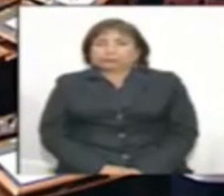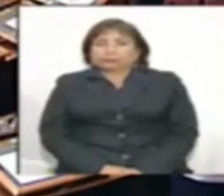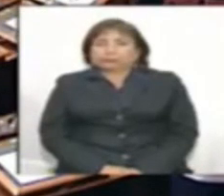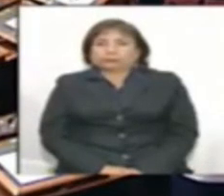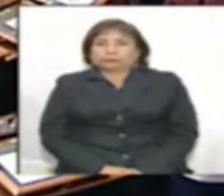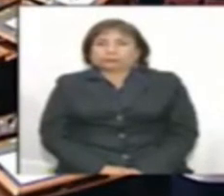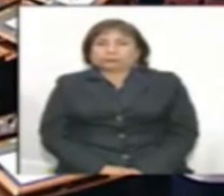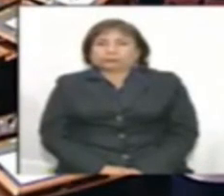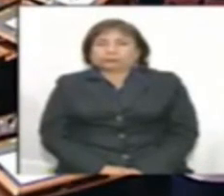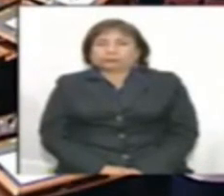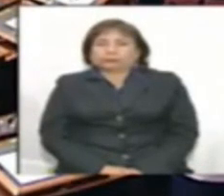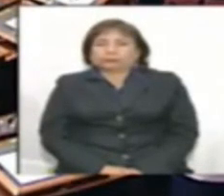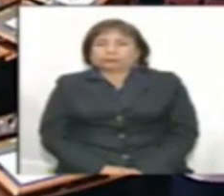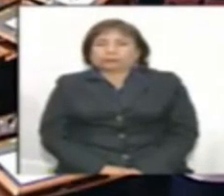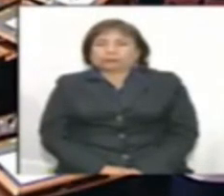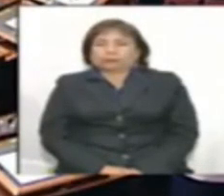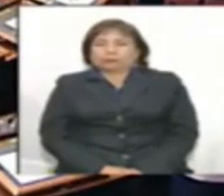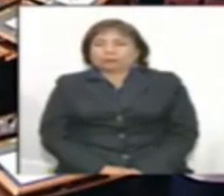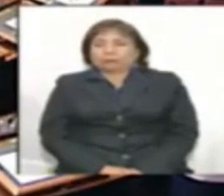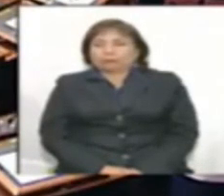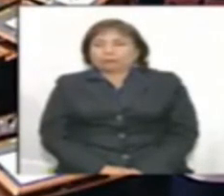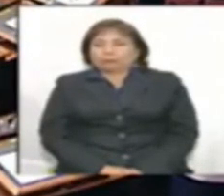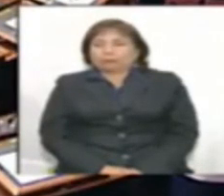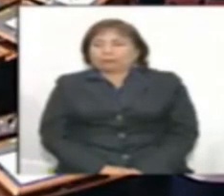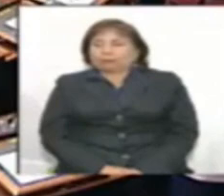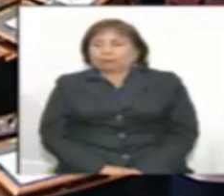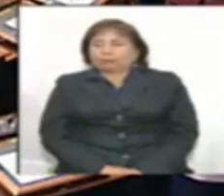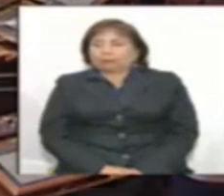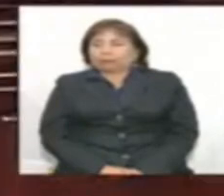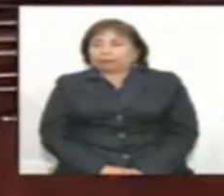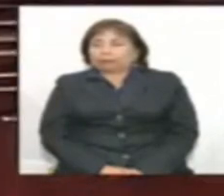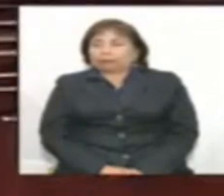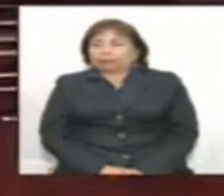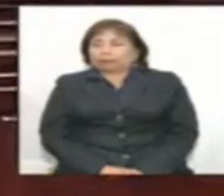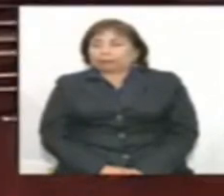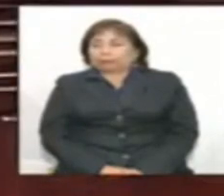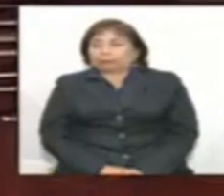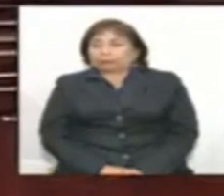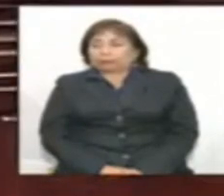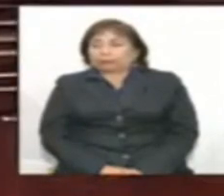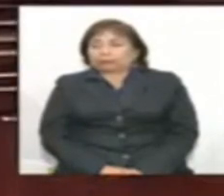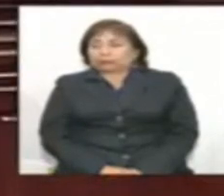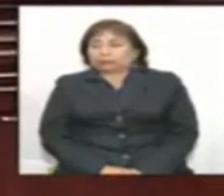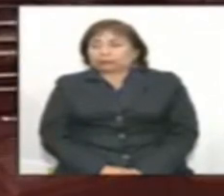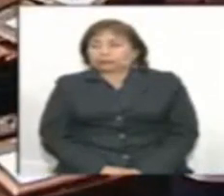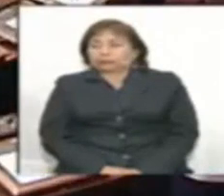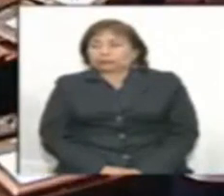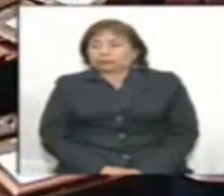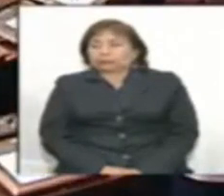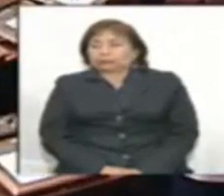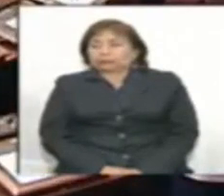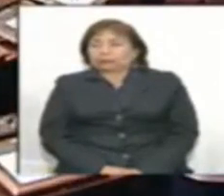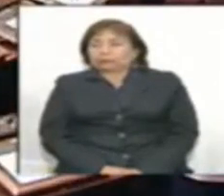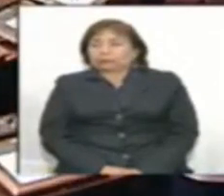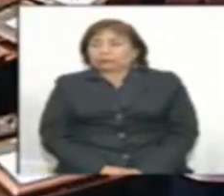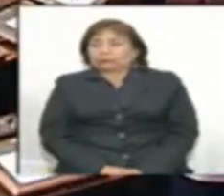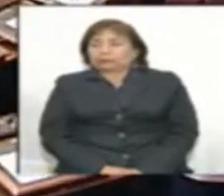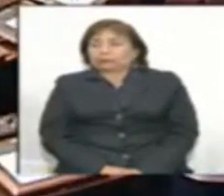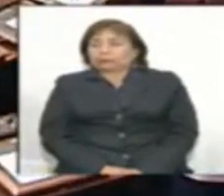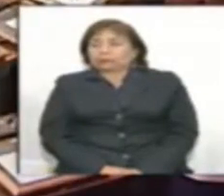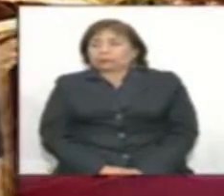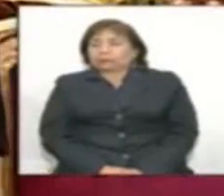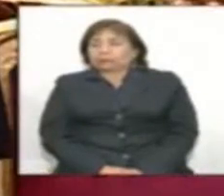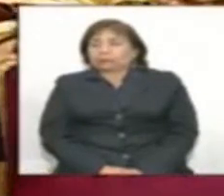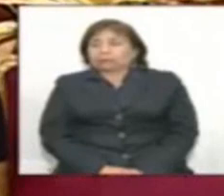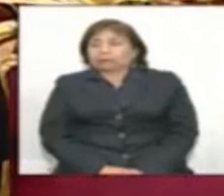En una ceremonia realizada en el hemiciclo parlamentario, el primer vicepresidente del Congreso, Luis Valdés, le tomó juramento al legislador del